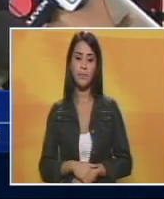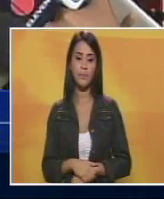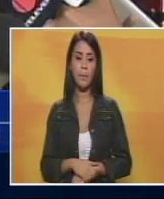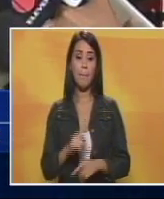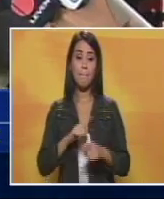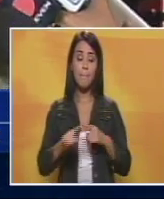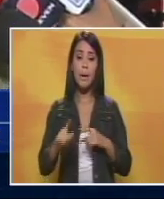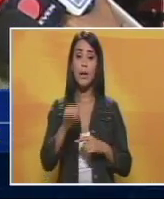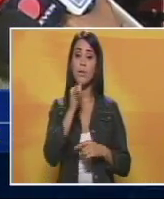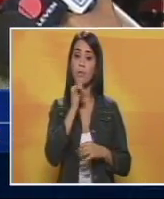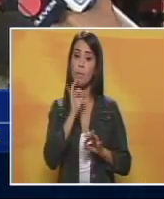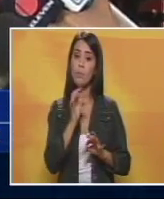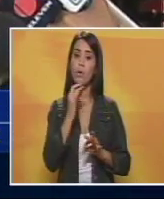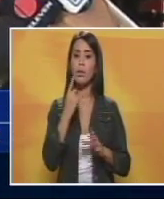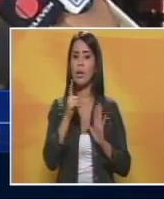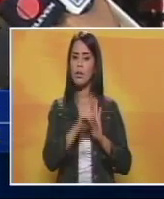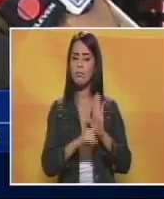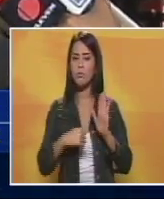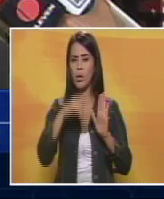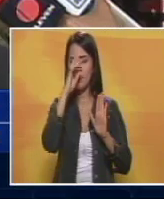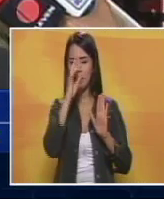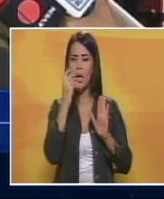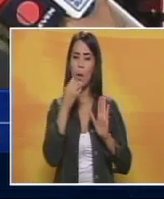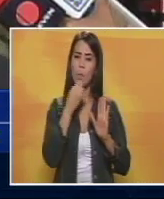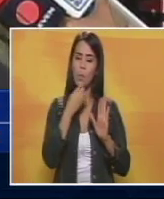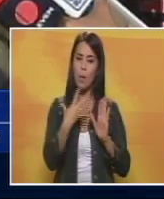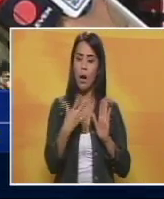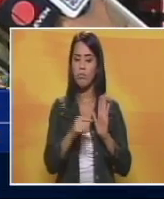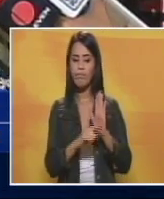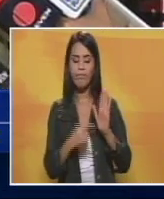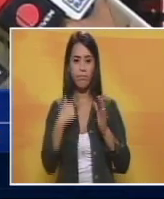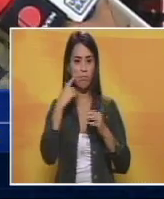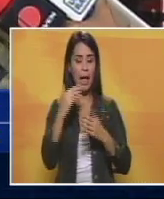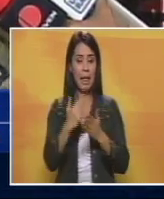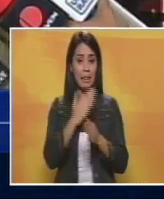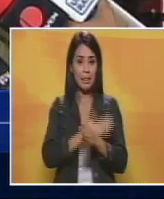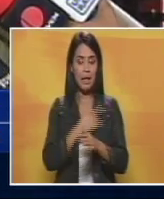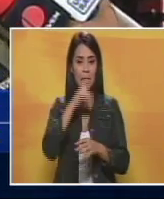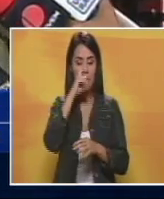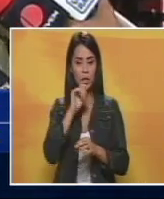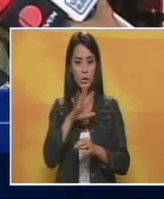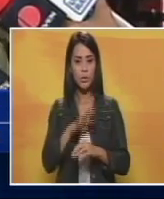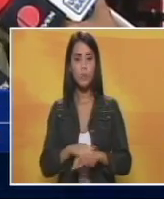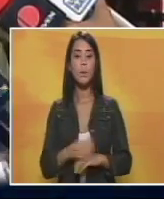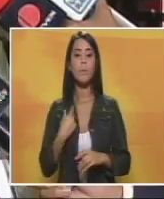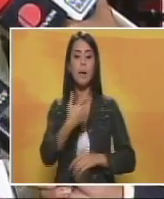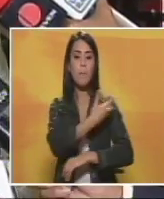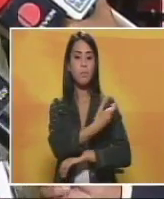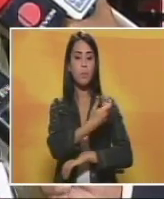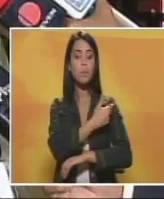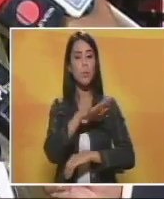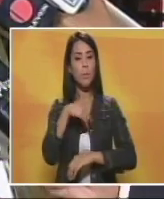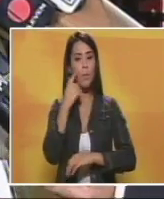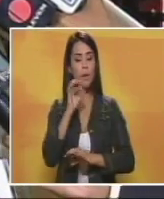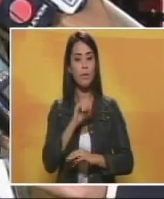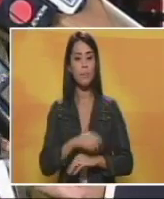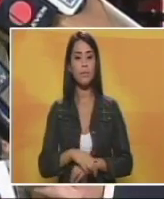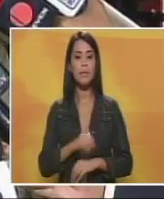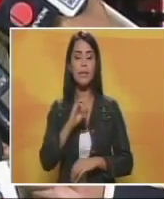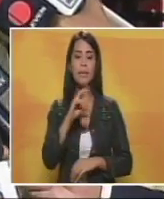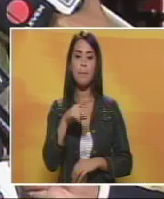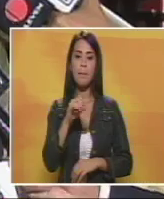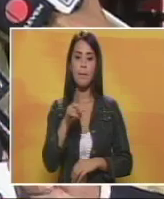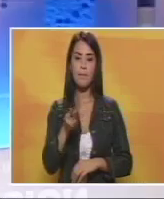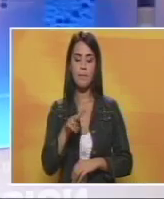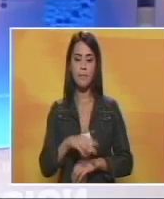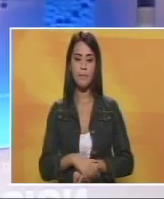embargo, indicó que quienes no cumplieron el esquema antes de esta edad pueden protegerse por medio de las vacunas IPV y